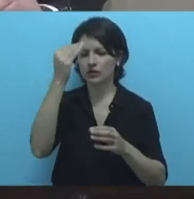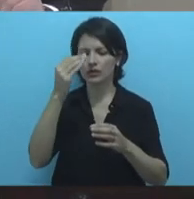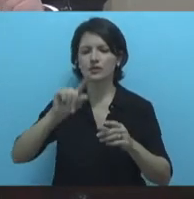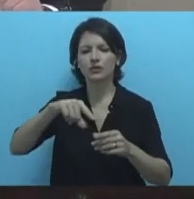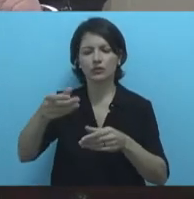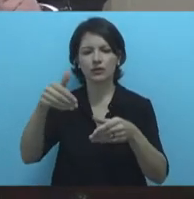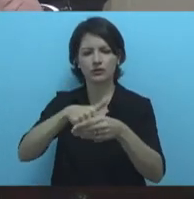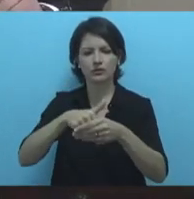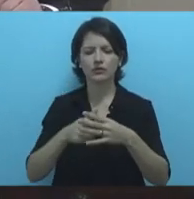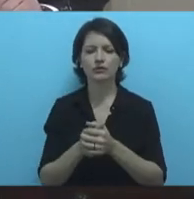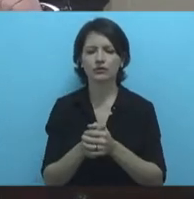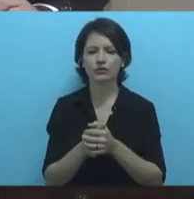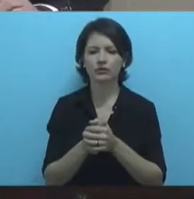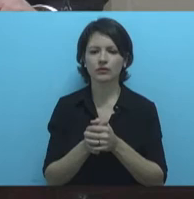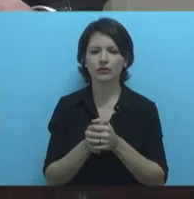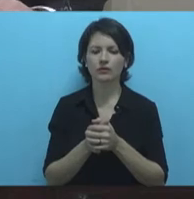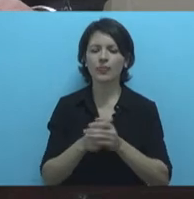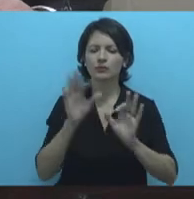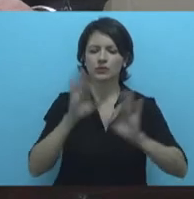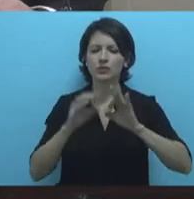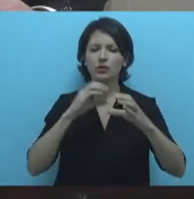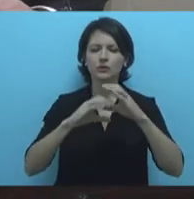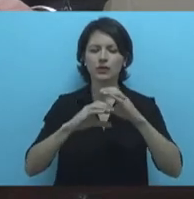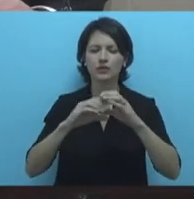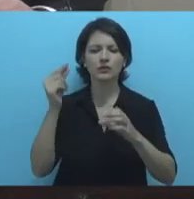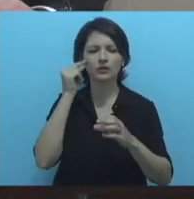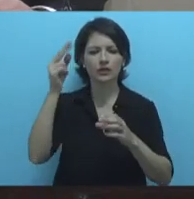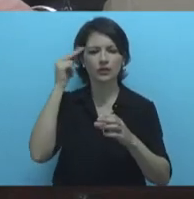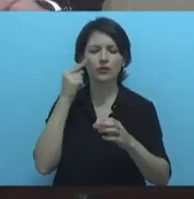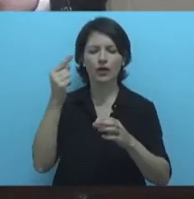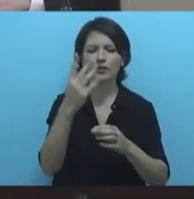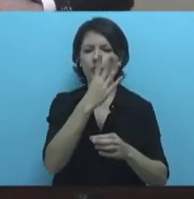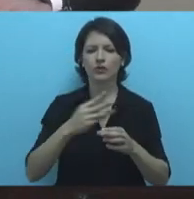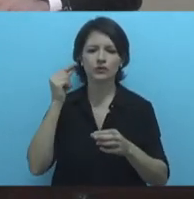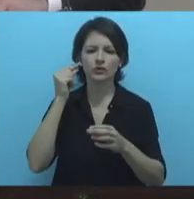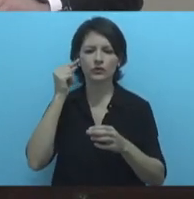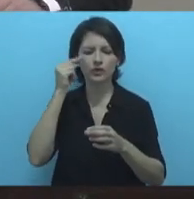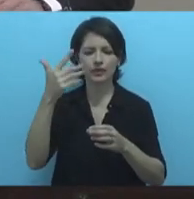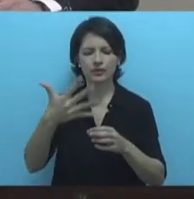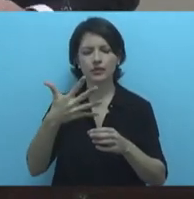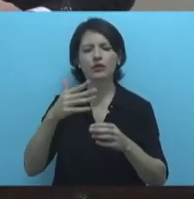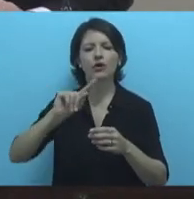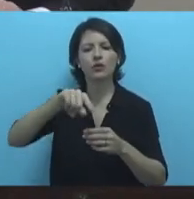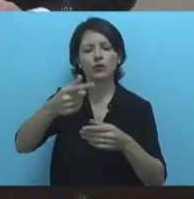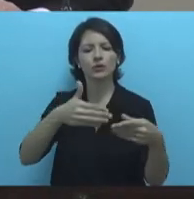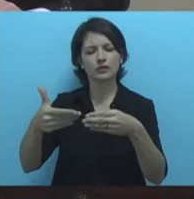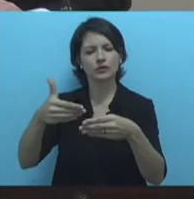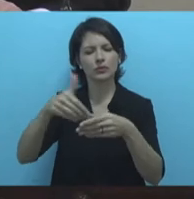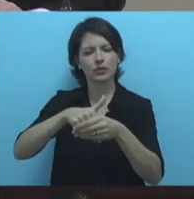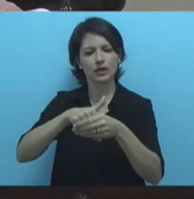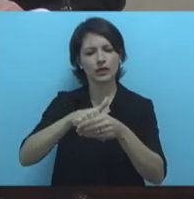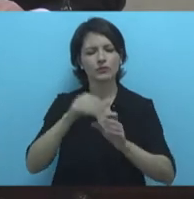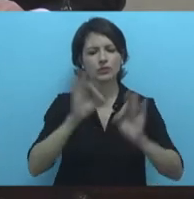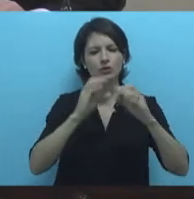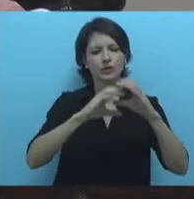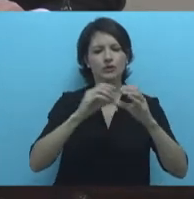sesión el número 49 proyectos de comunicación 39 mil 435 preferencias por una sesión proyecto de